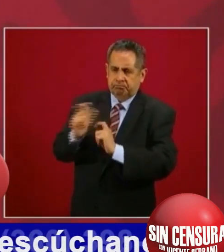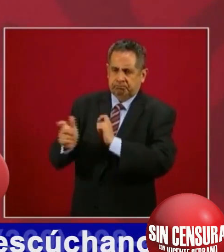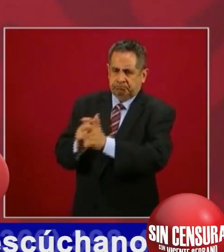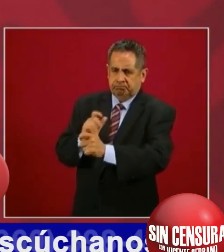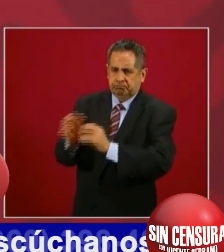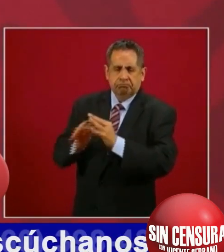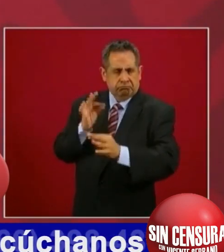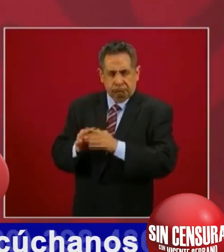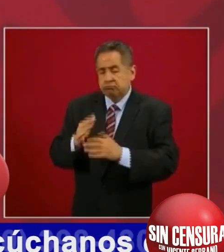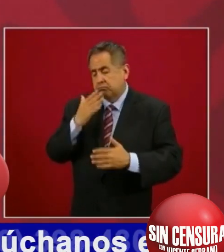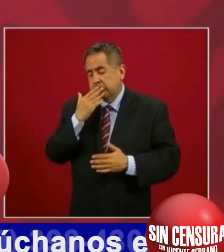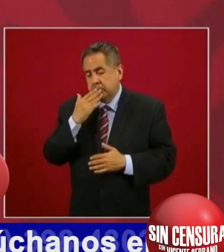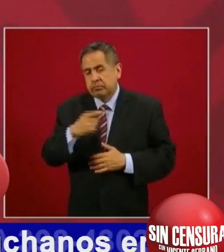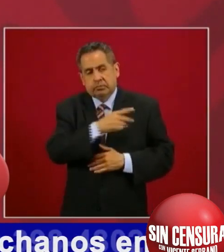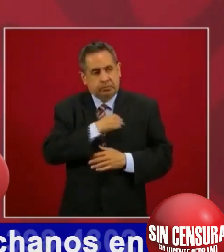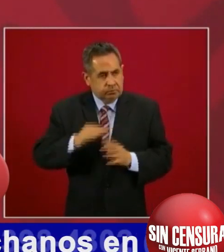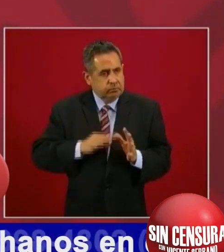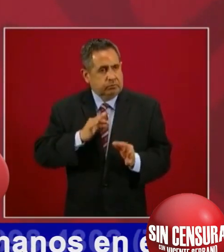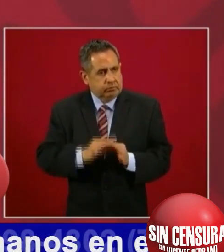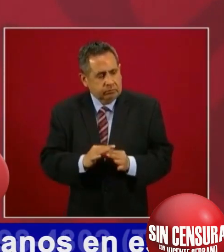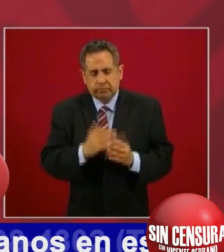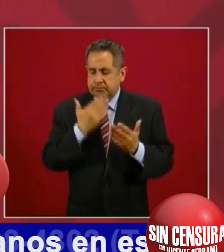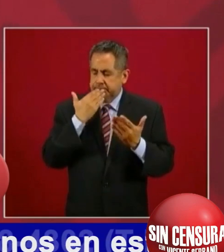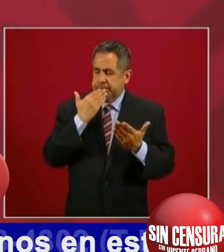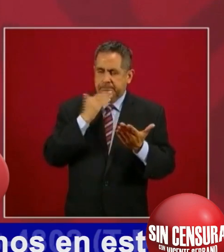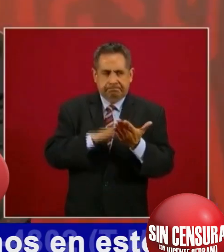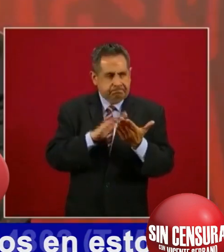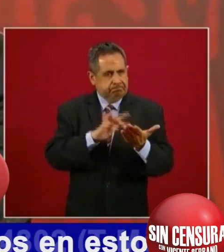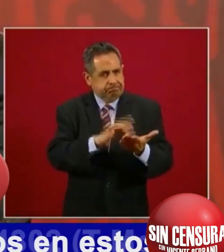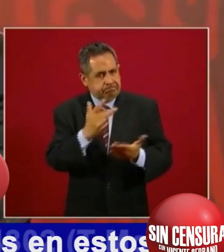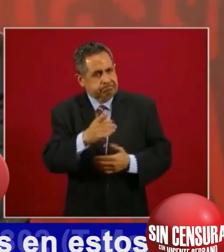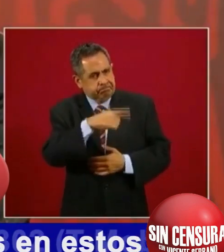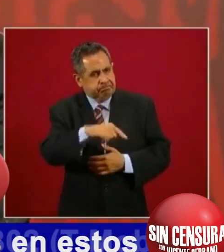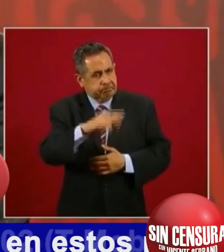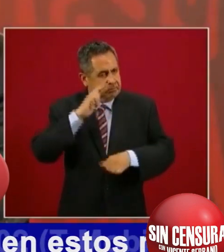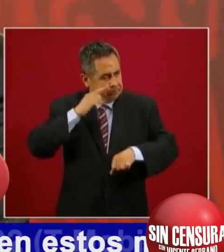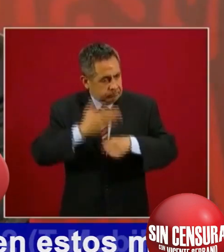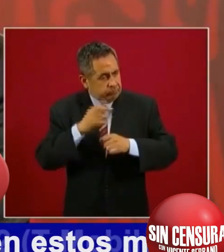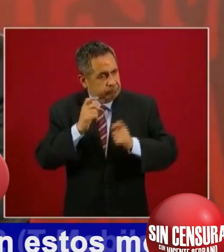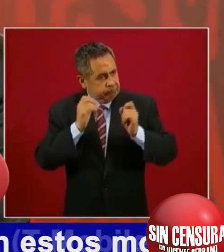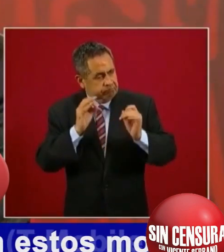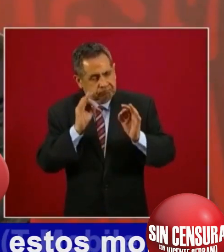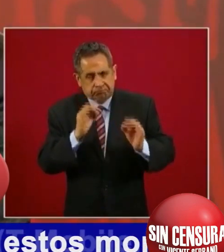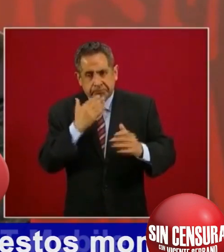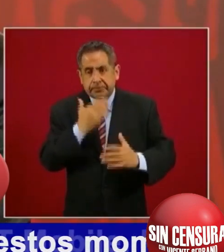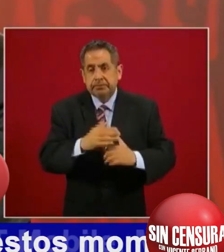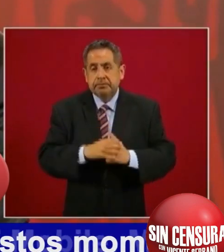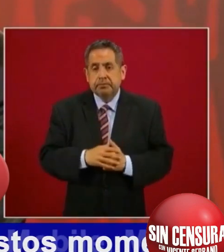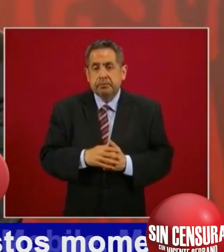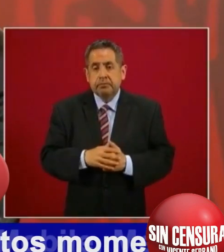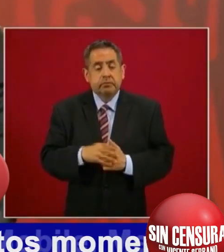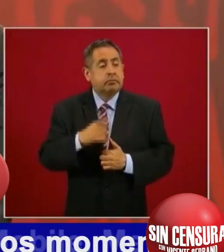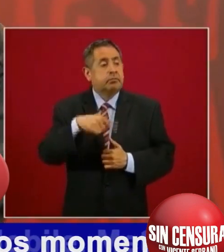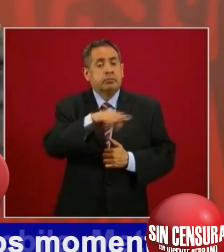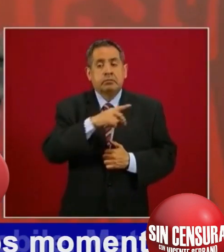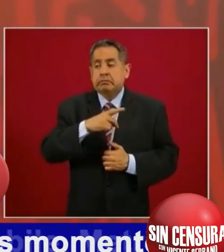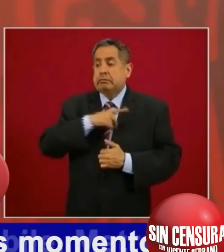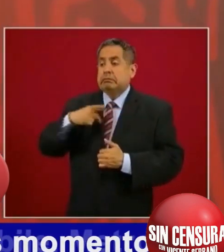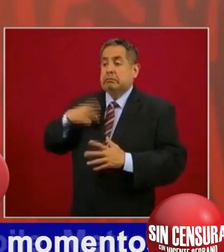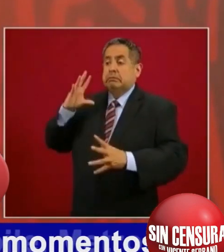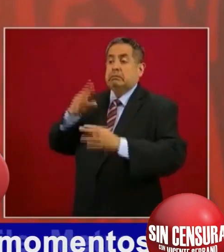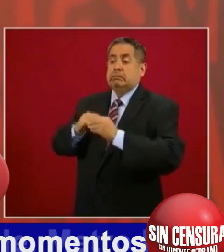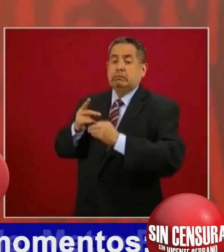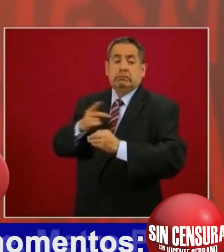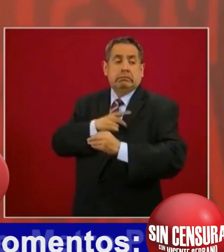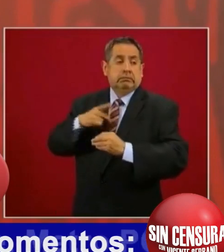que están cumpliendo con su responsabilidad y los que tenían pagos